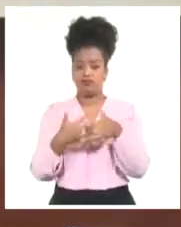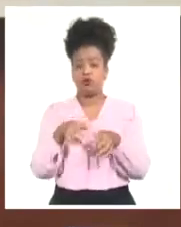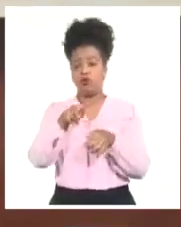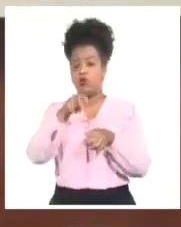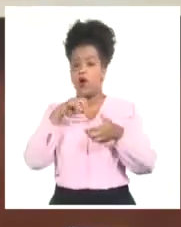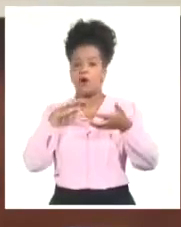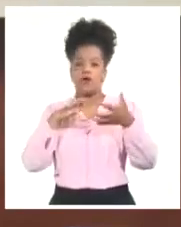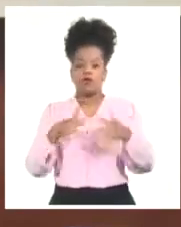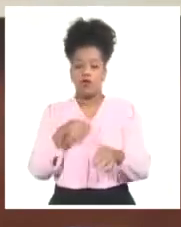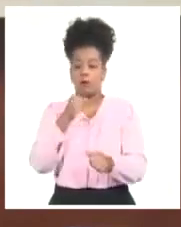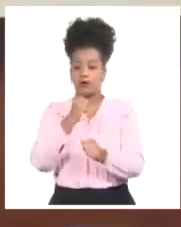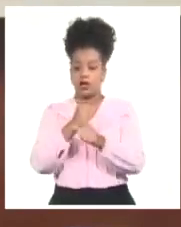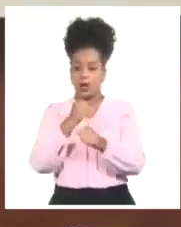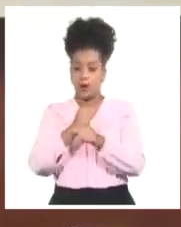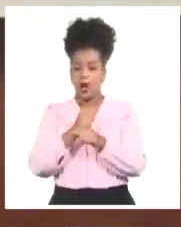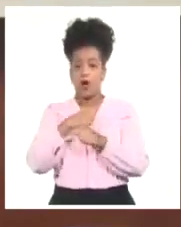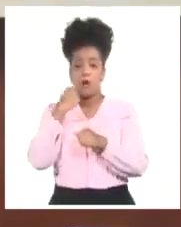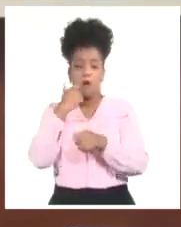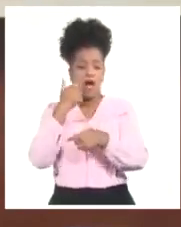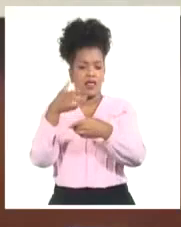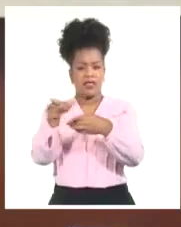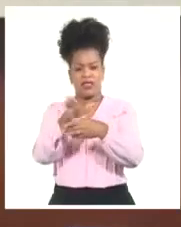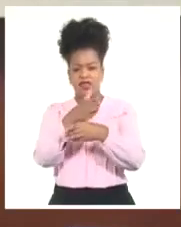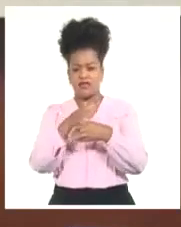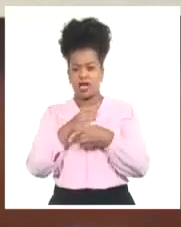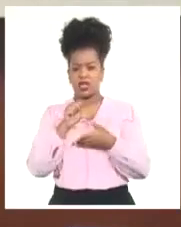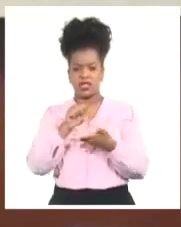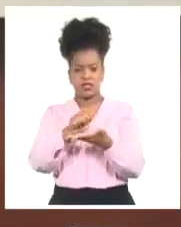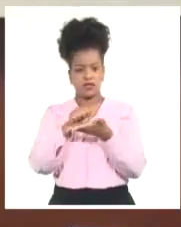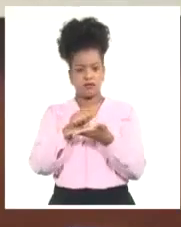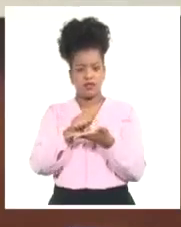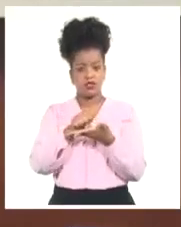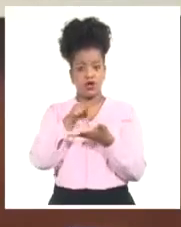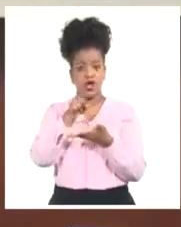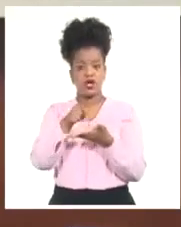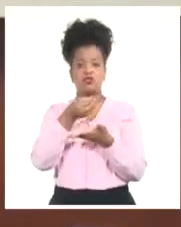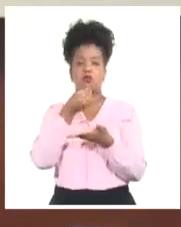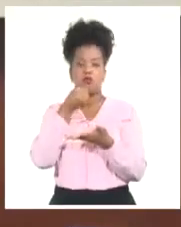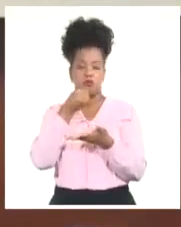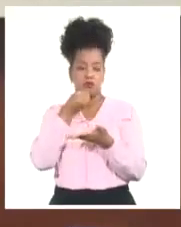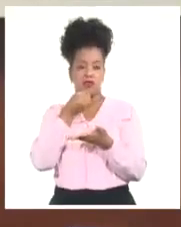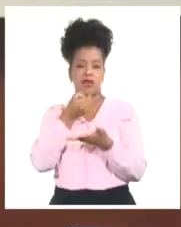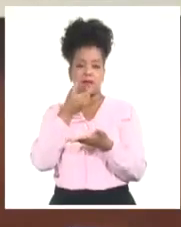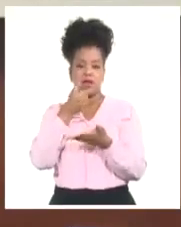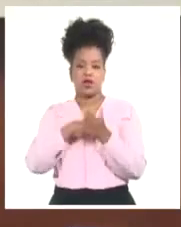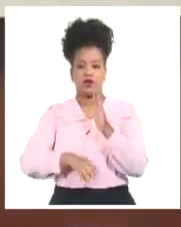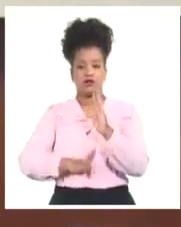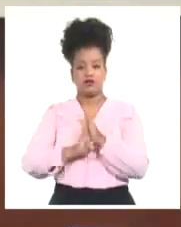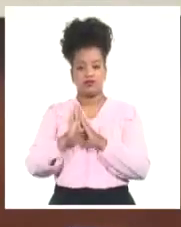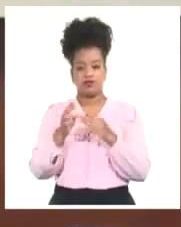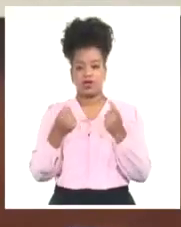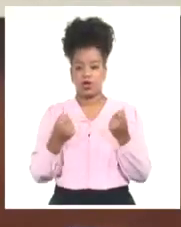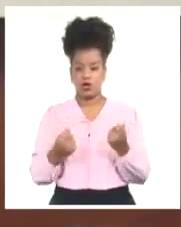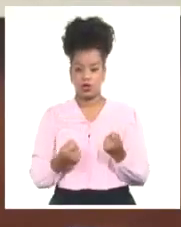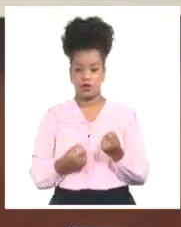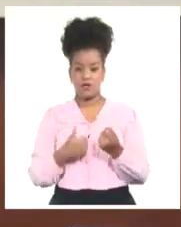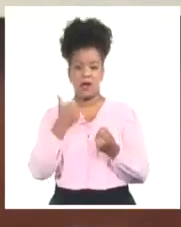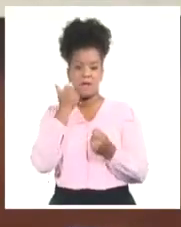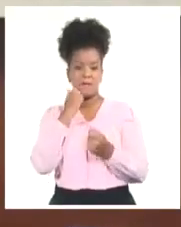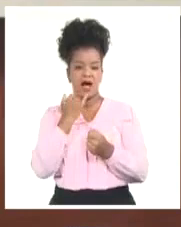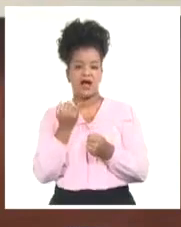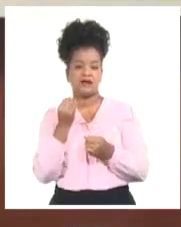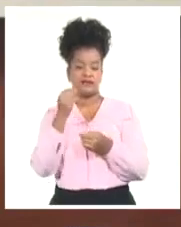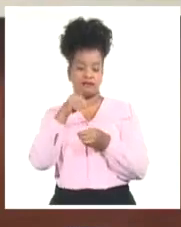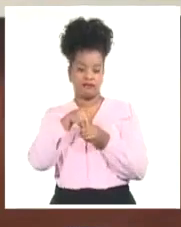vez que ampliamos y diversificamos nuestros servicios, pues evidentemente también estamos generando más ingresos para